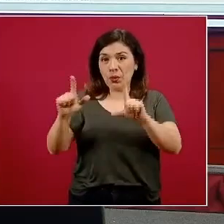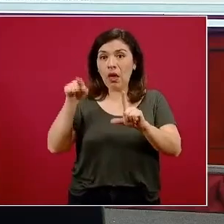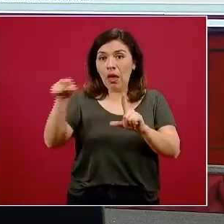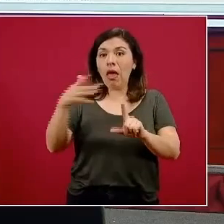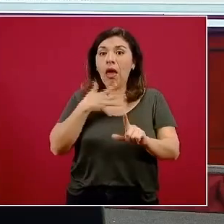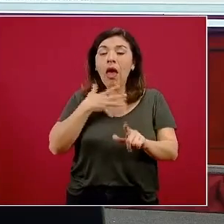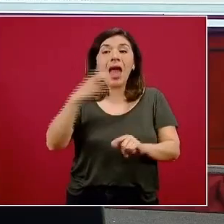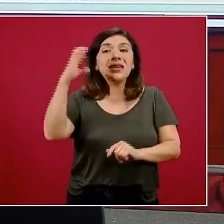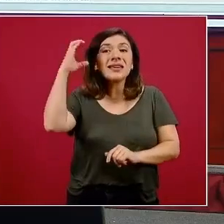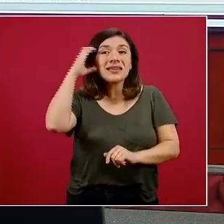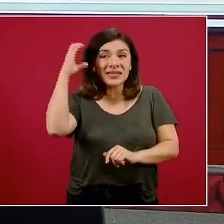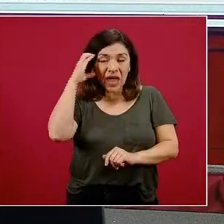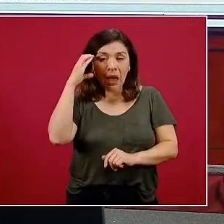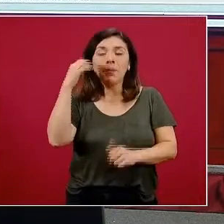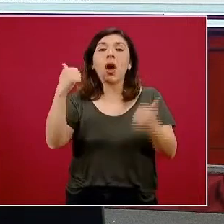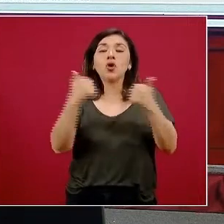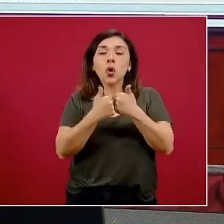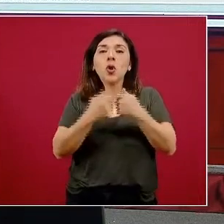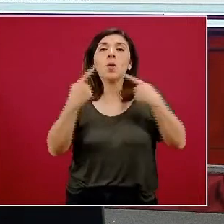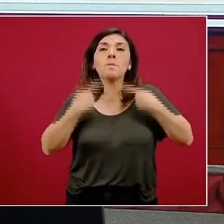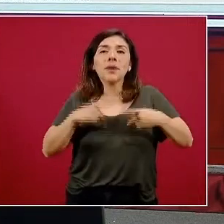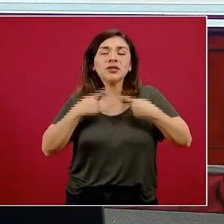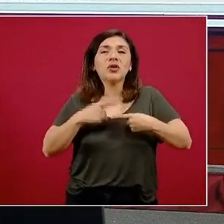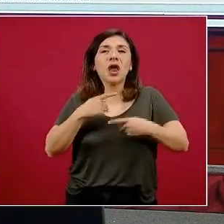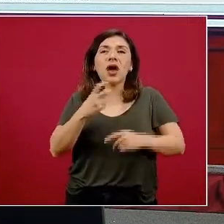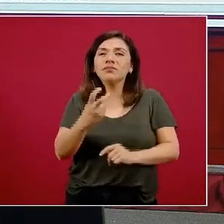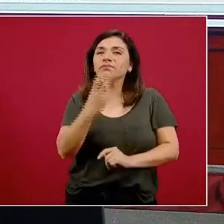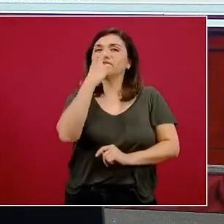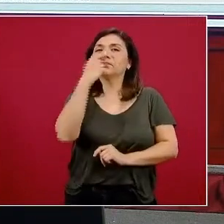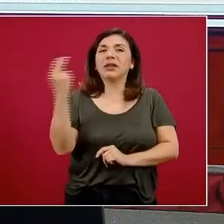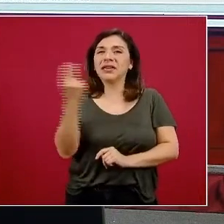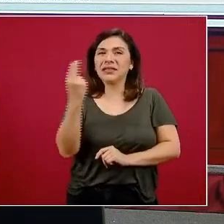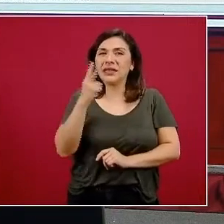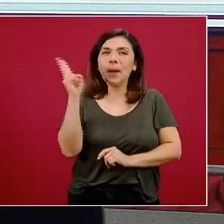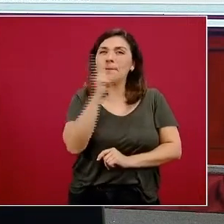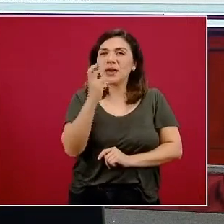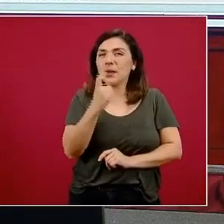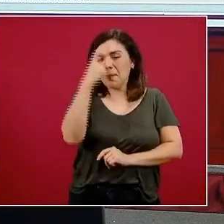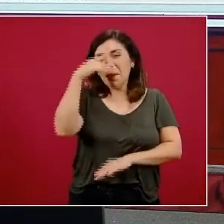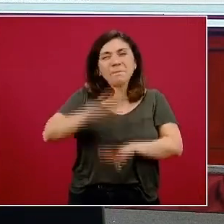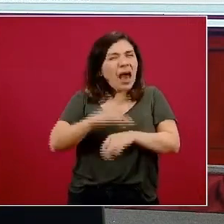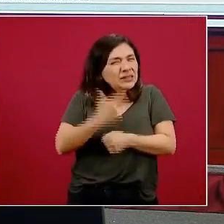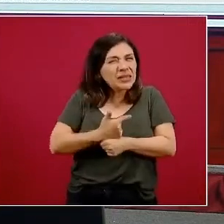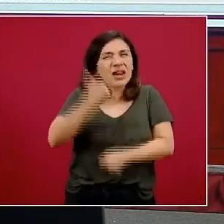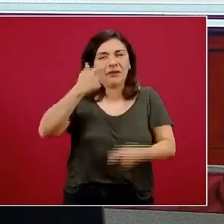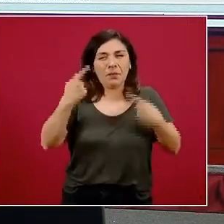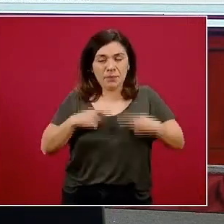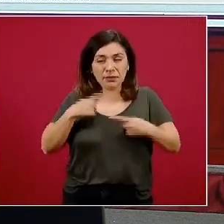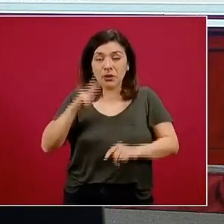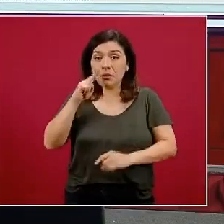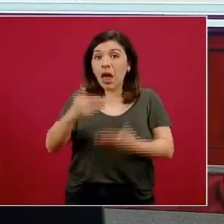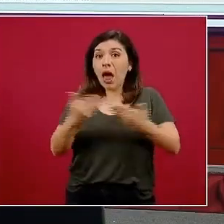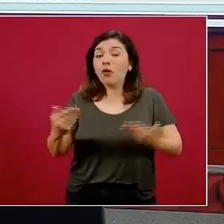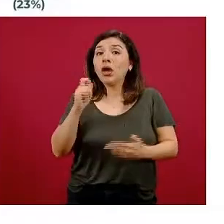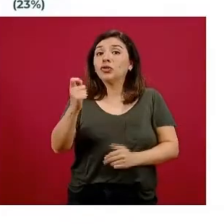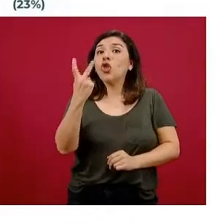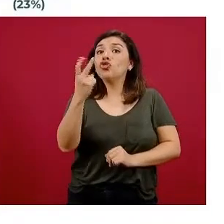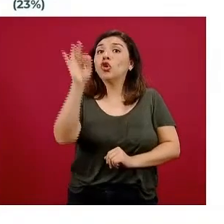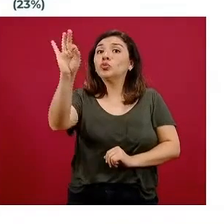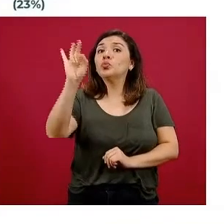ahora están las camas con ventilador para los pacientes críticos, aquí abrimos ahora con una disminución de 2 puntos